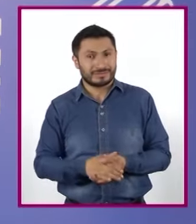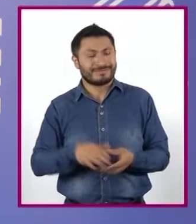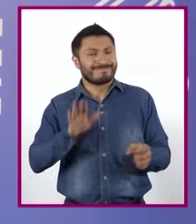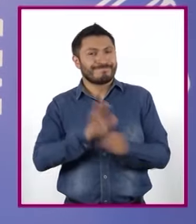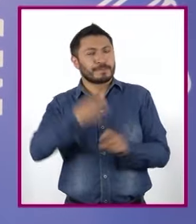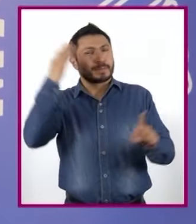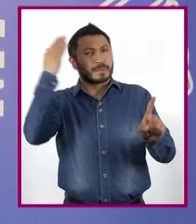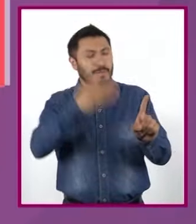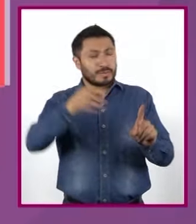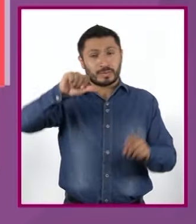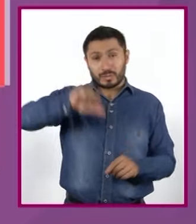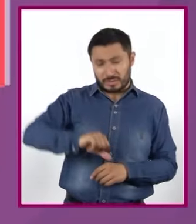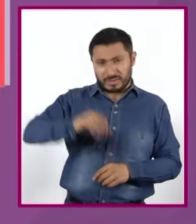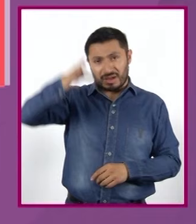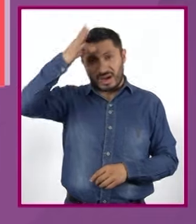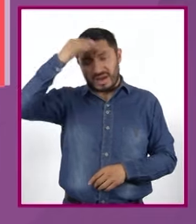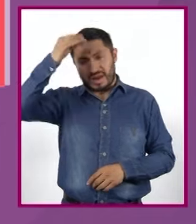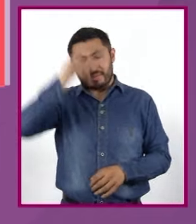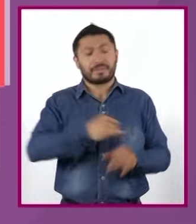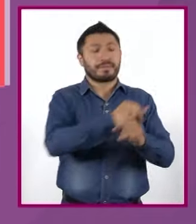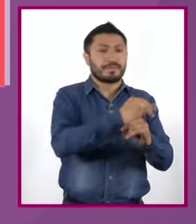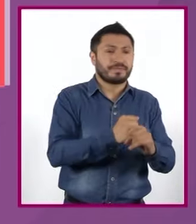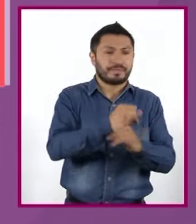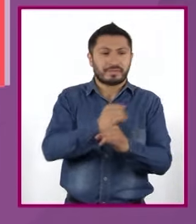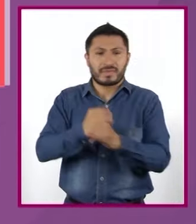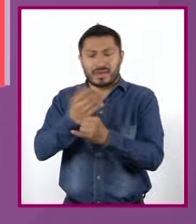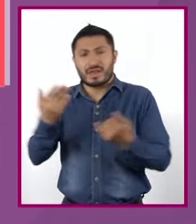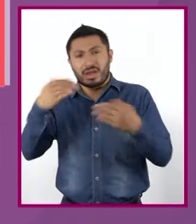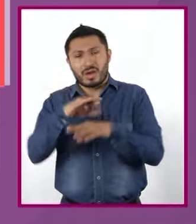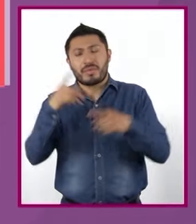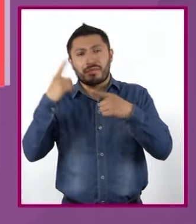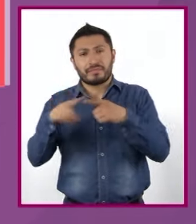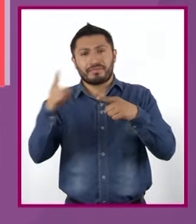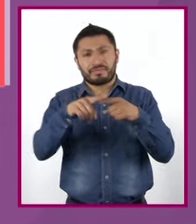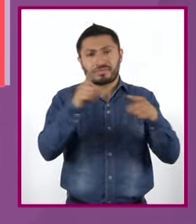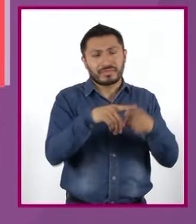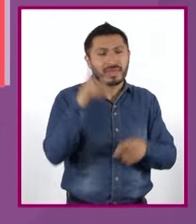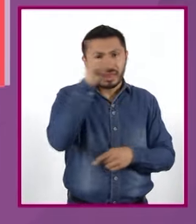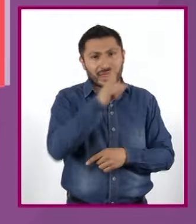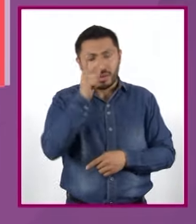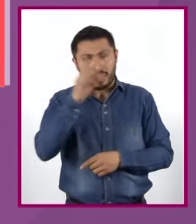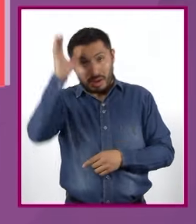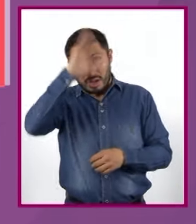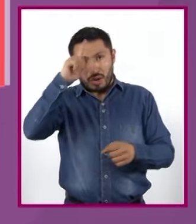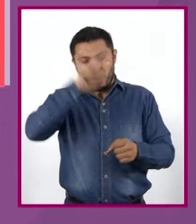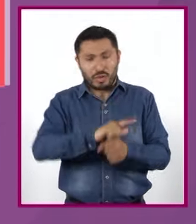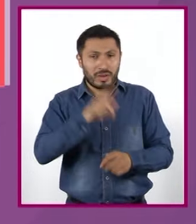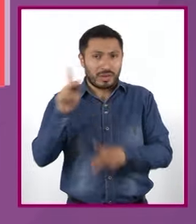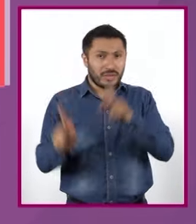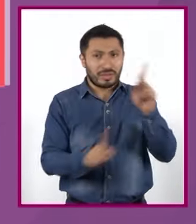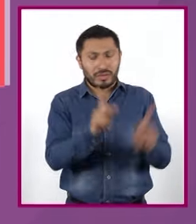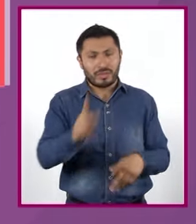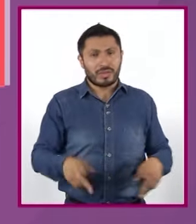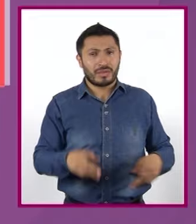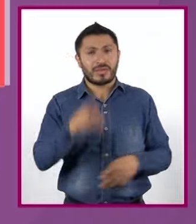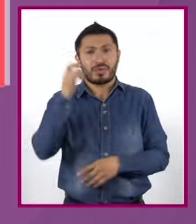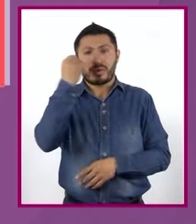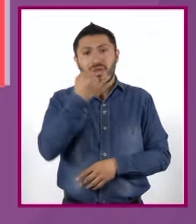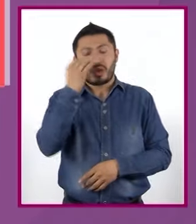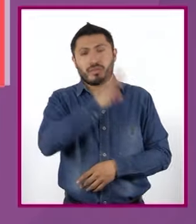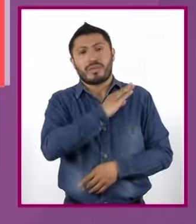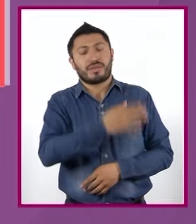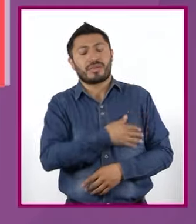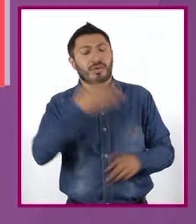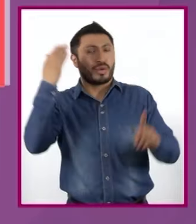aprendizaje esperado es investigar sobre la diversidad lingüística y cultural de los pueblos hispanohablantes y tiene como